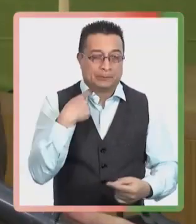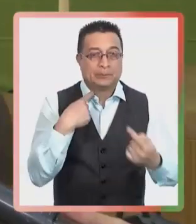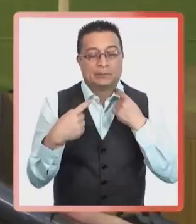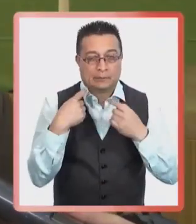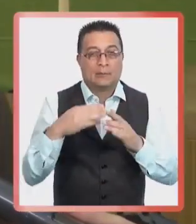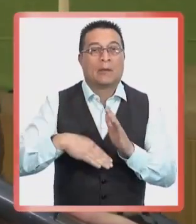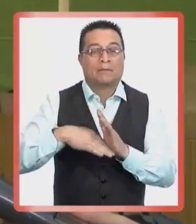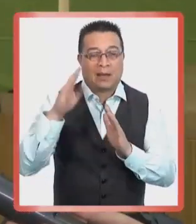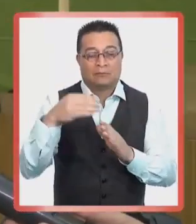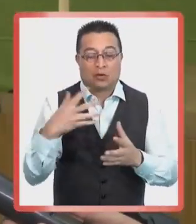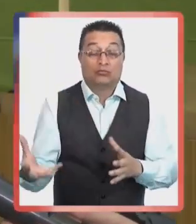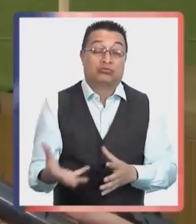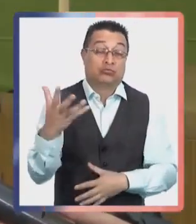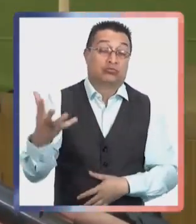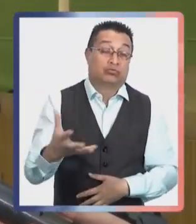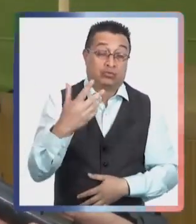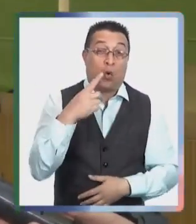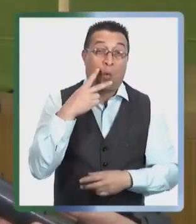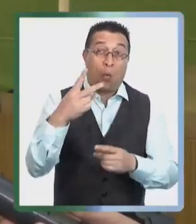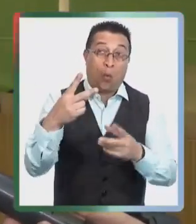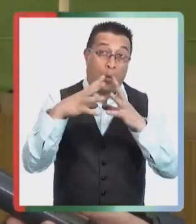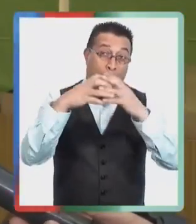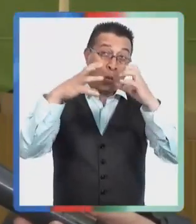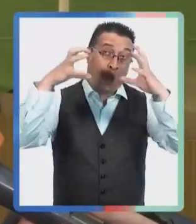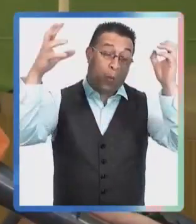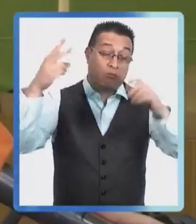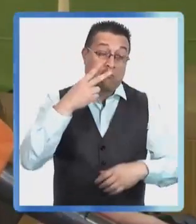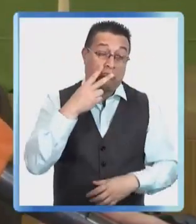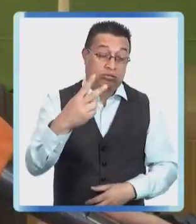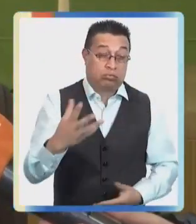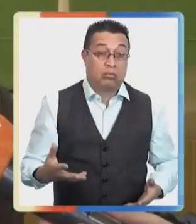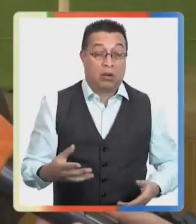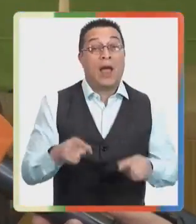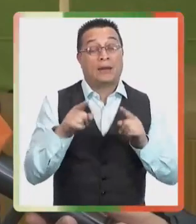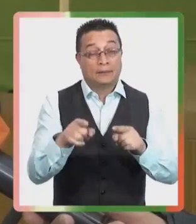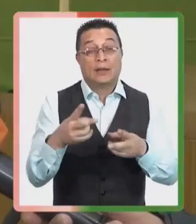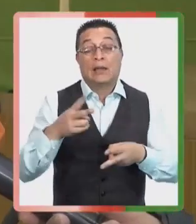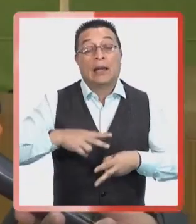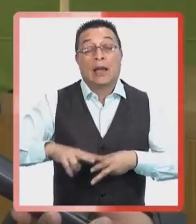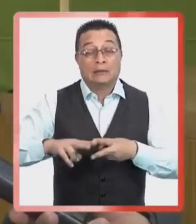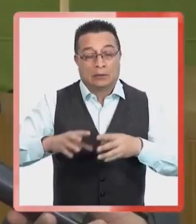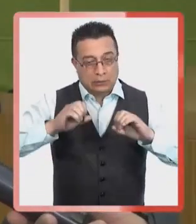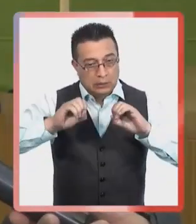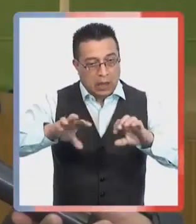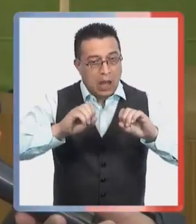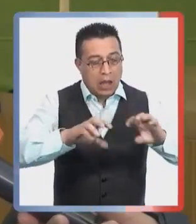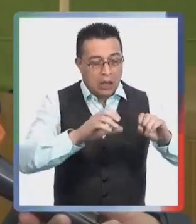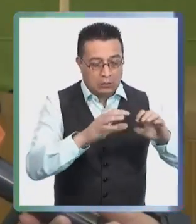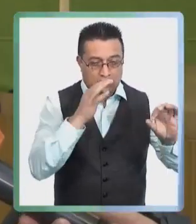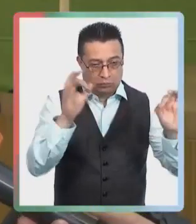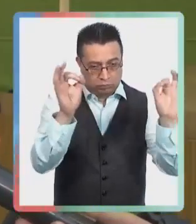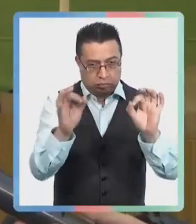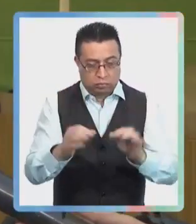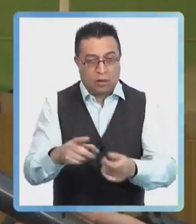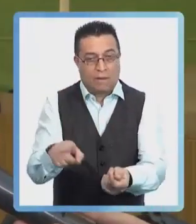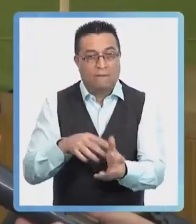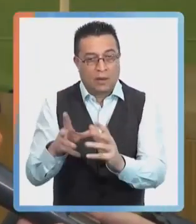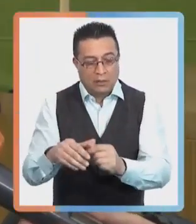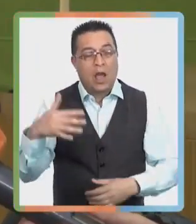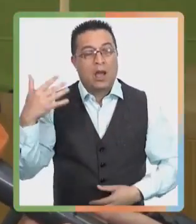nos afecta bastante en la emisión de humos visible pero eso se hace como educación la